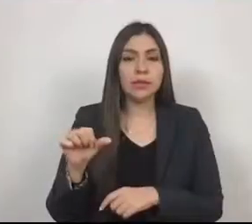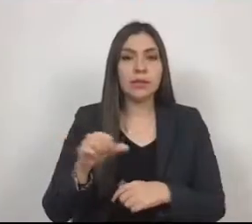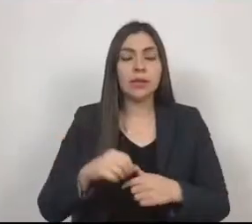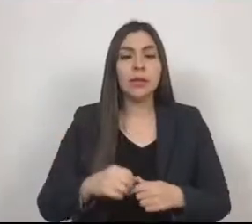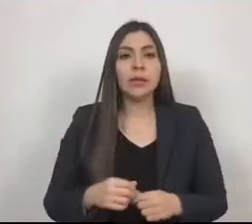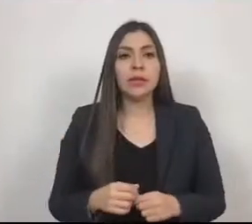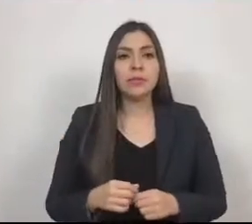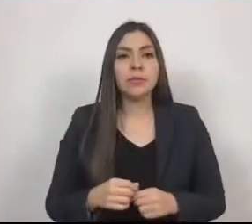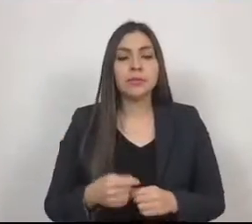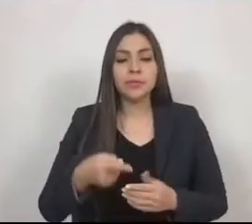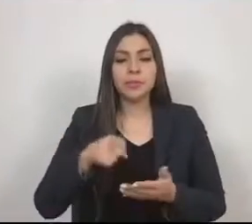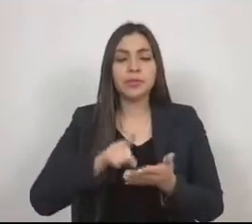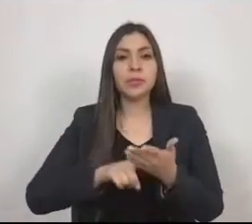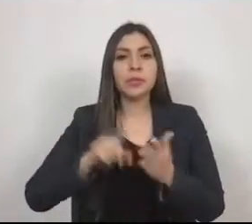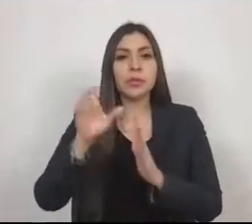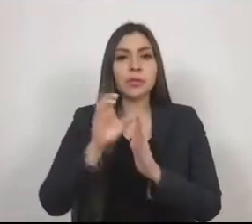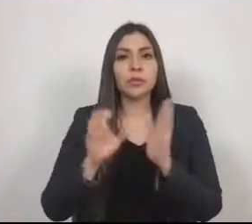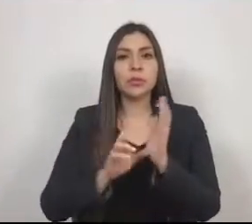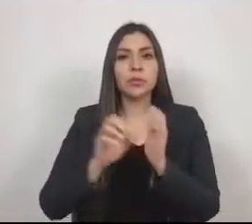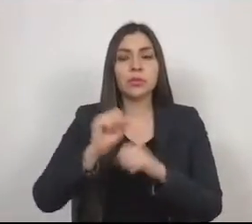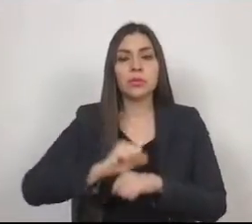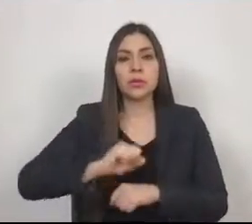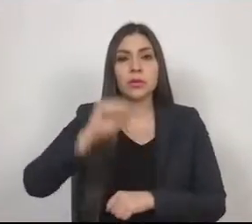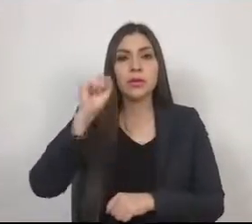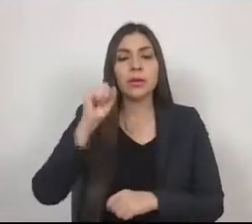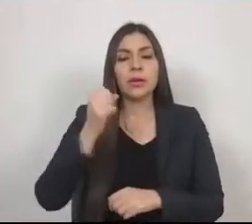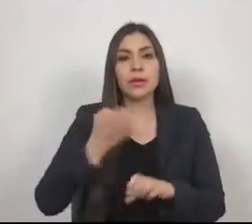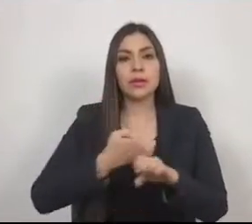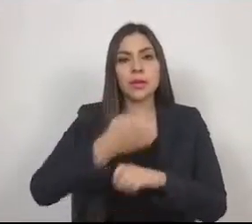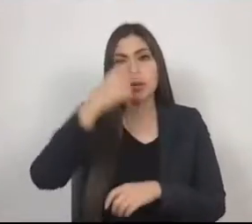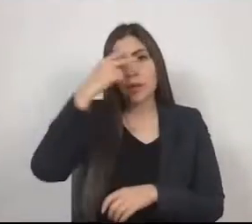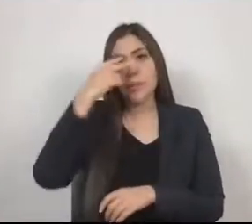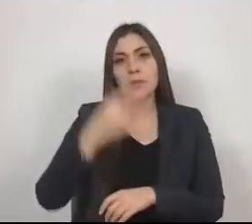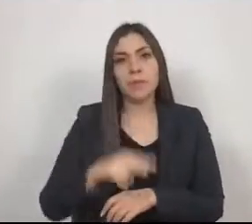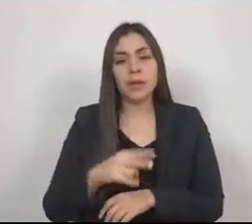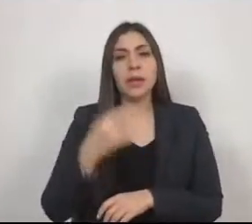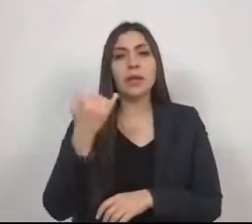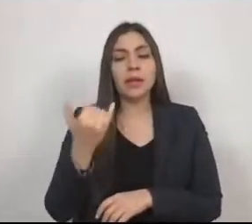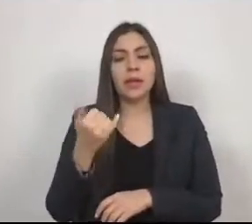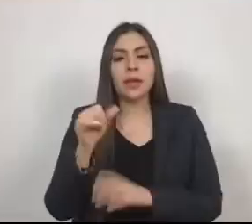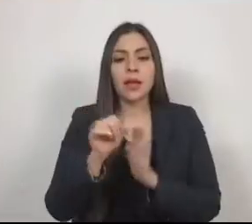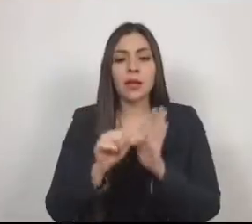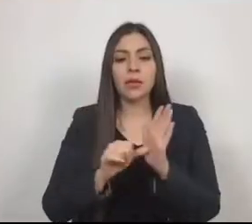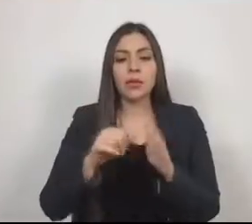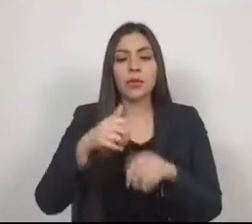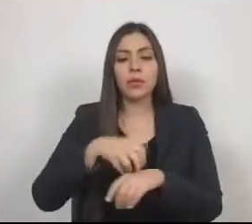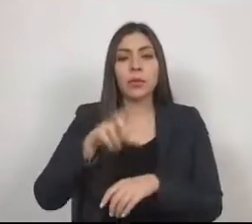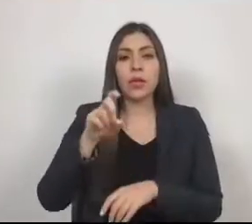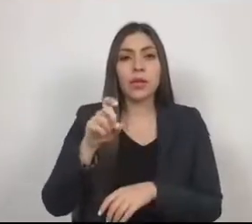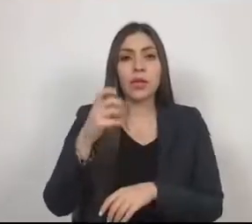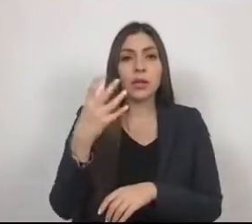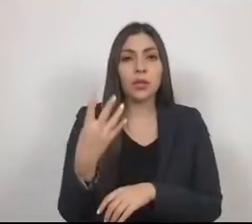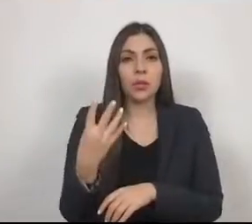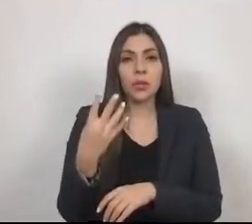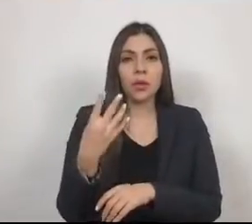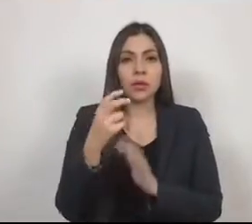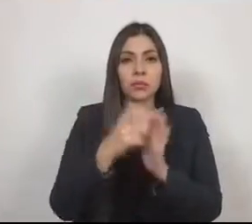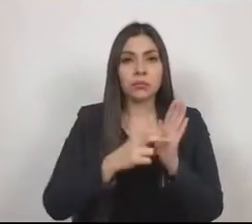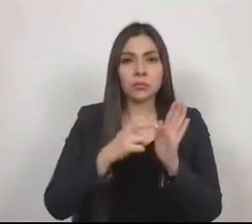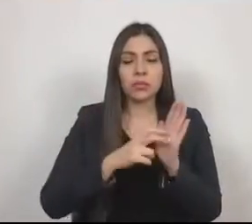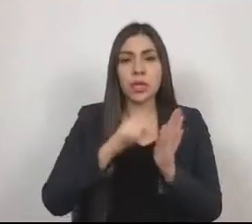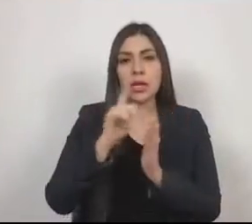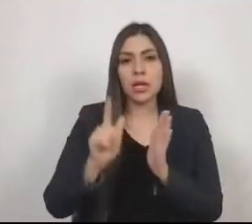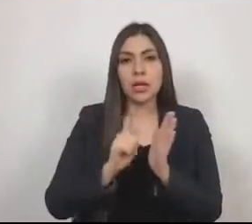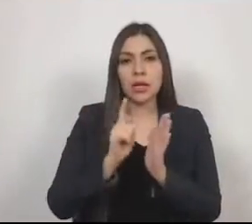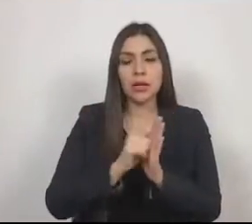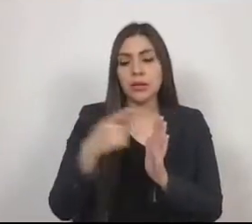de la Constitución Política del Estado Libre y Soberano de México y reforma el artículo 34 de la Ley Orgánica Municipal del